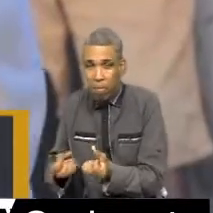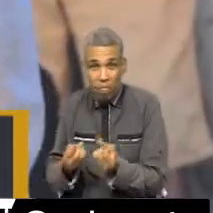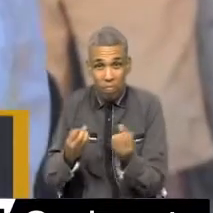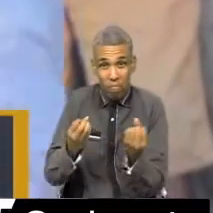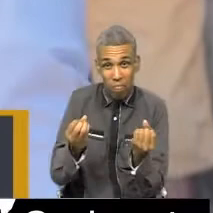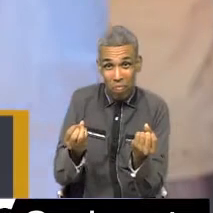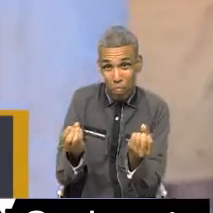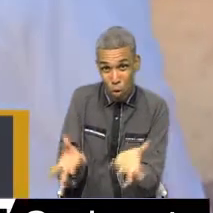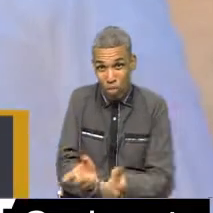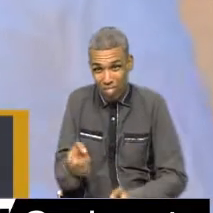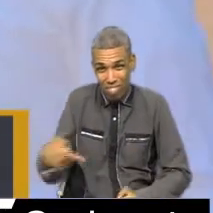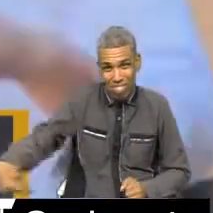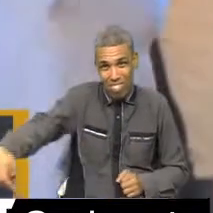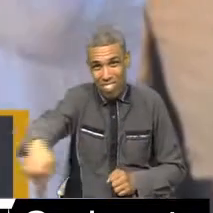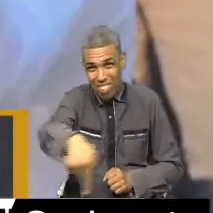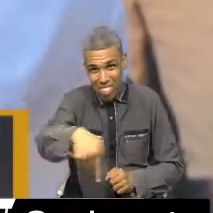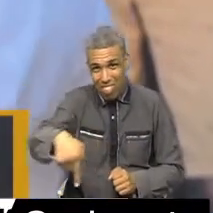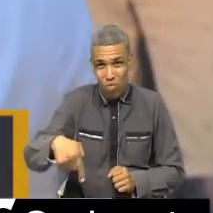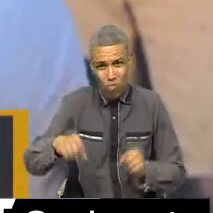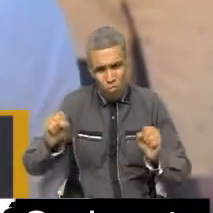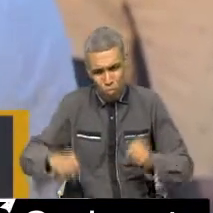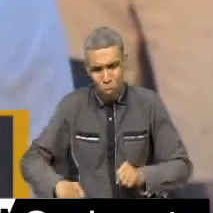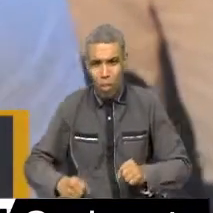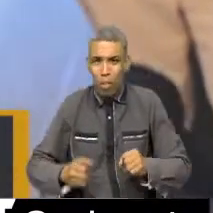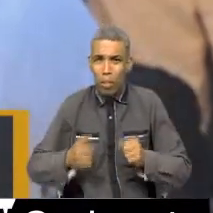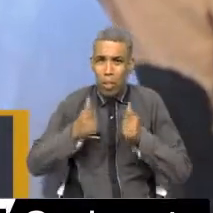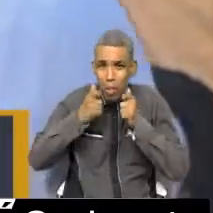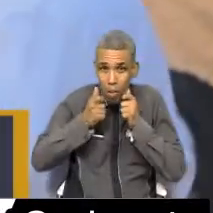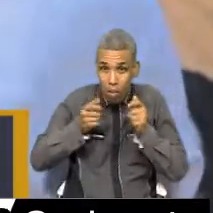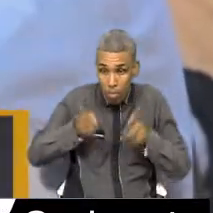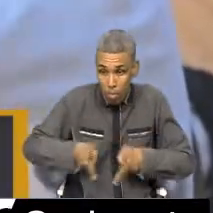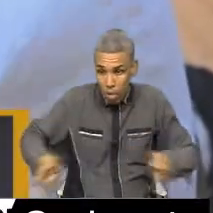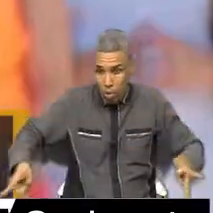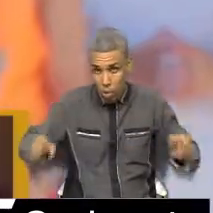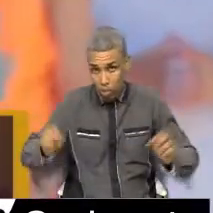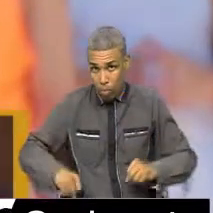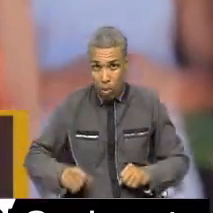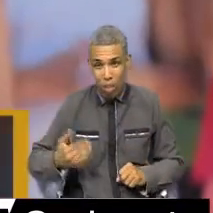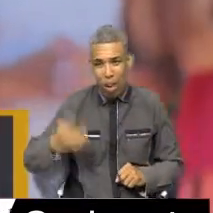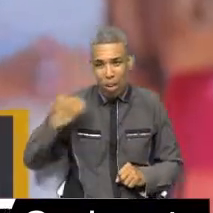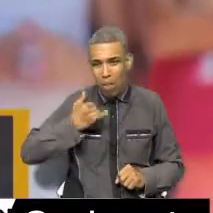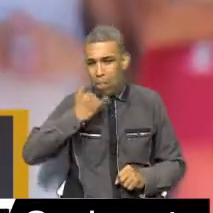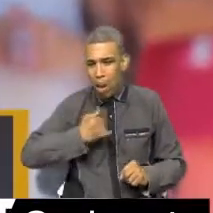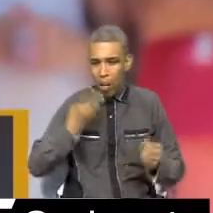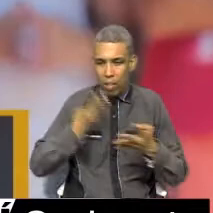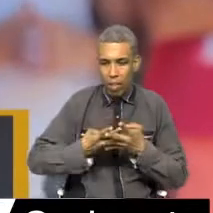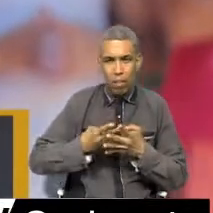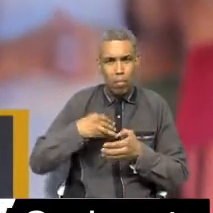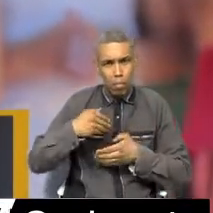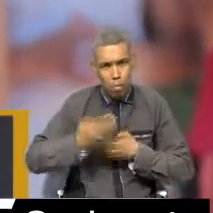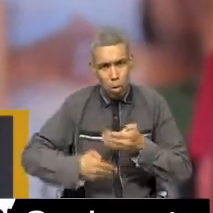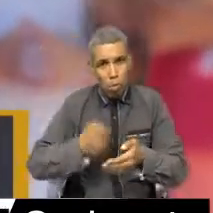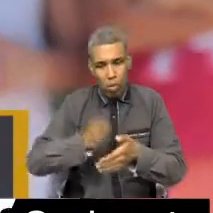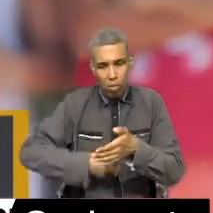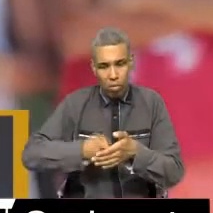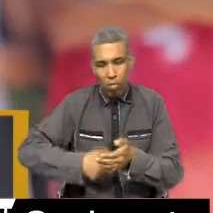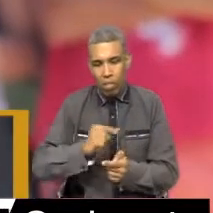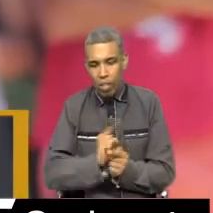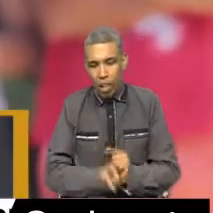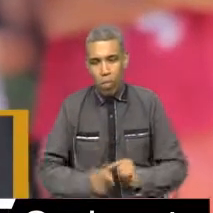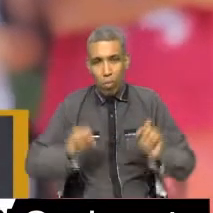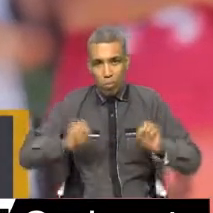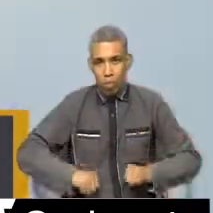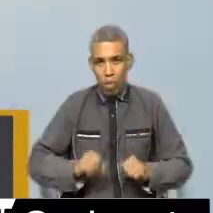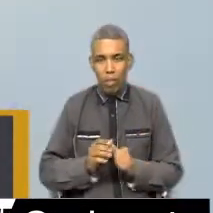para que el mundo crean que todavía tenemos oportunidades y opciones para hacer las cosas mejor. Estar en este lugar nos enseña a